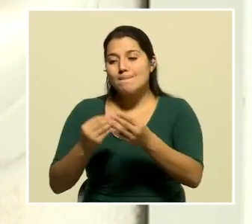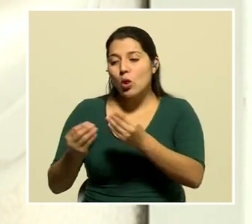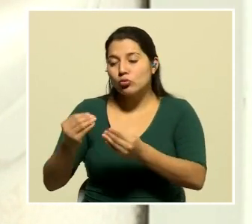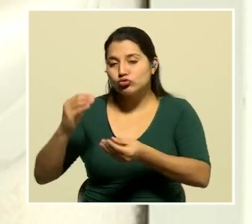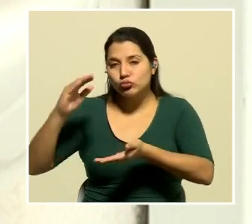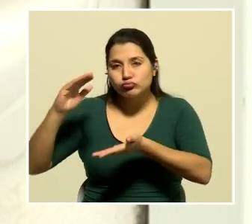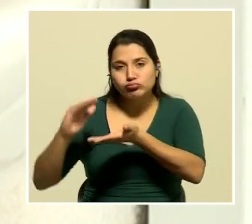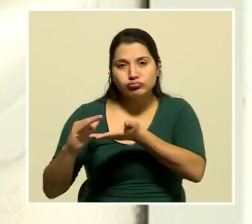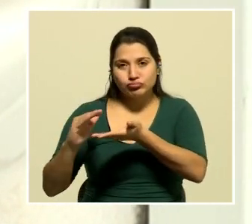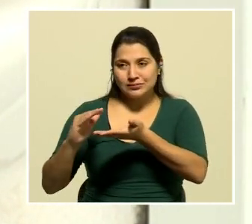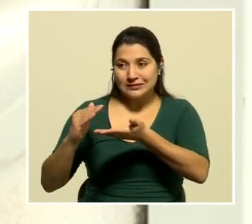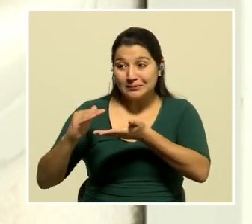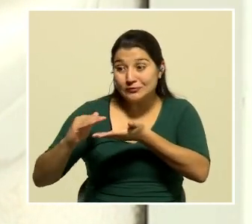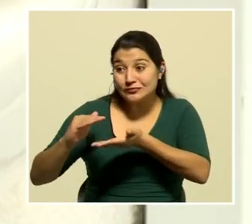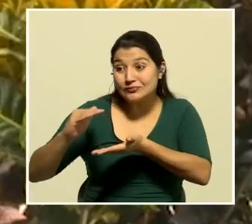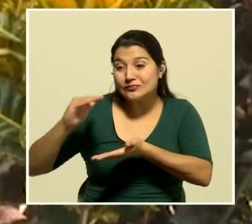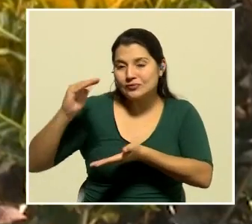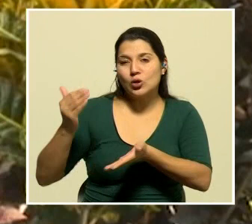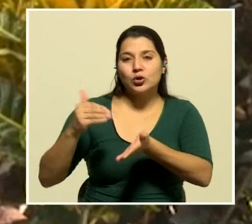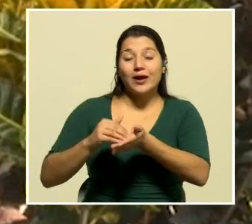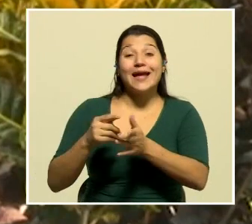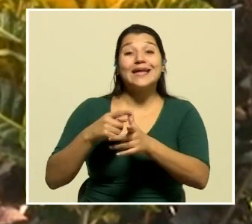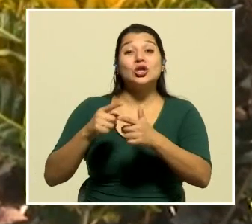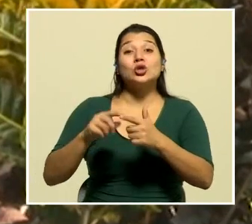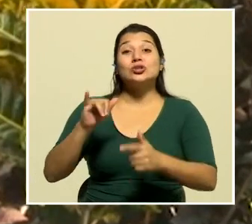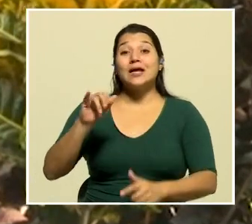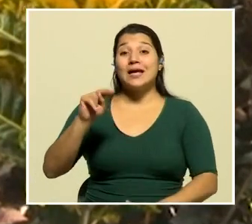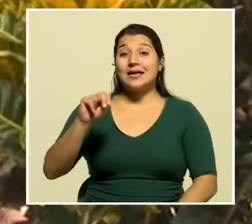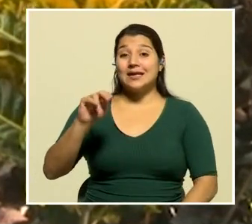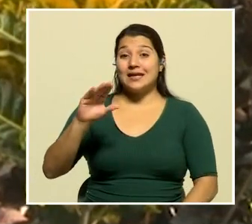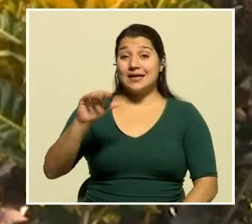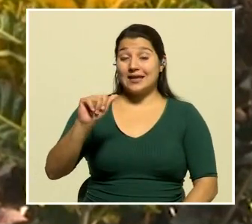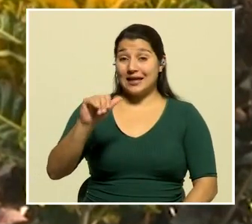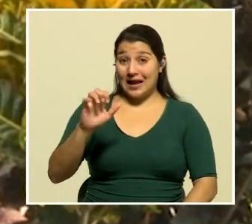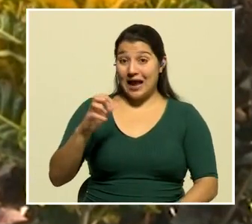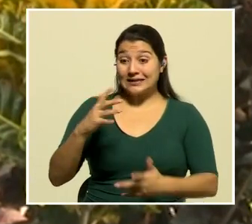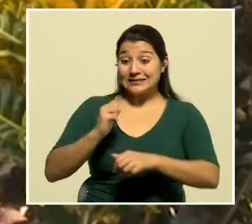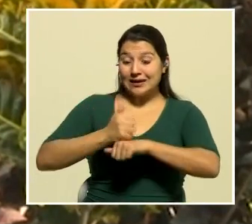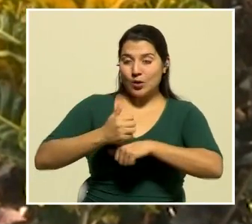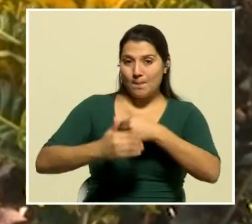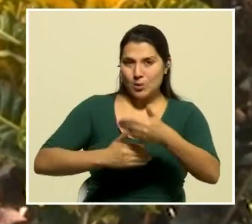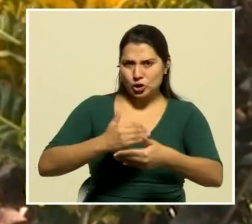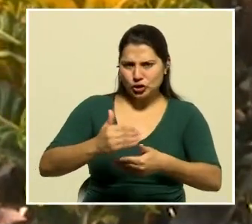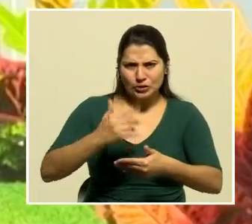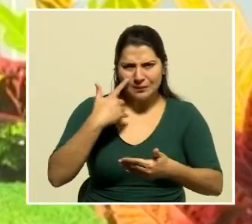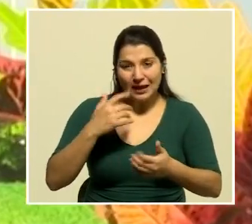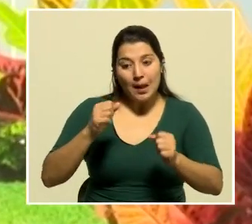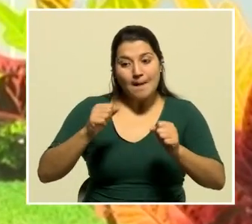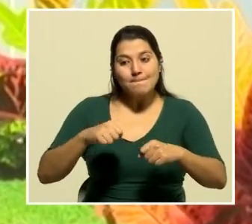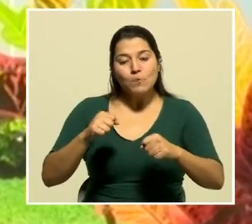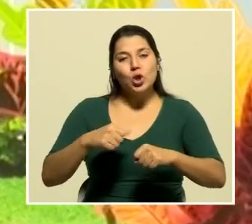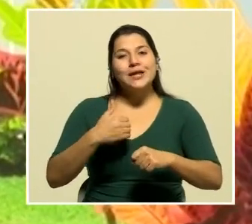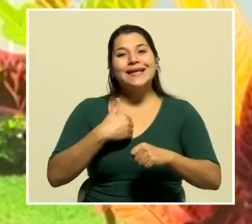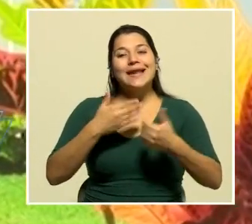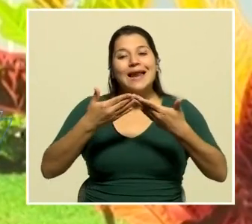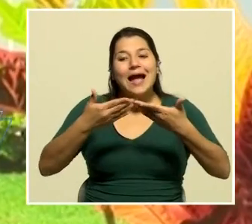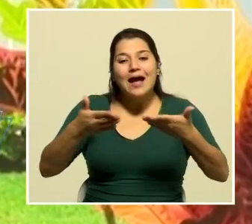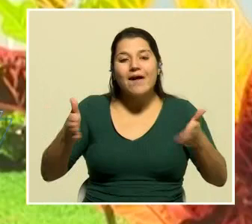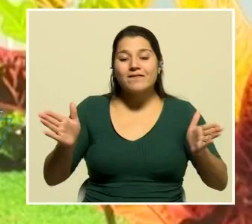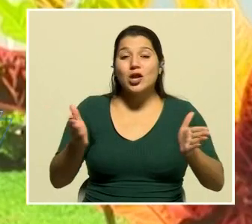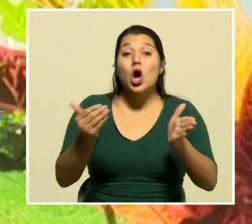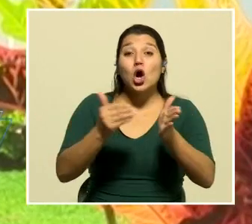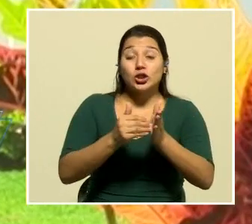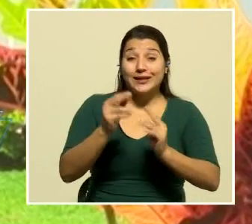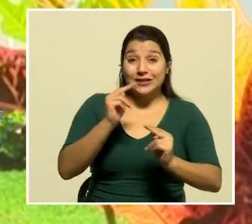Es por ello que creó un modelo integral que a través de una serie de recomendaciones busca una apertura segura de los diversos sectores productivos